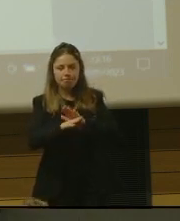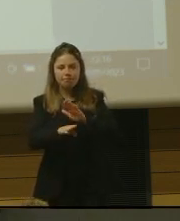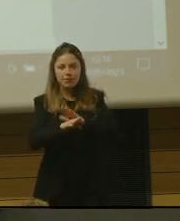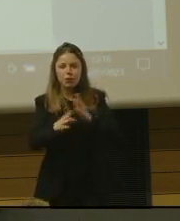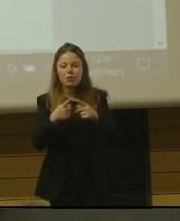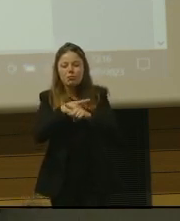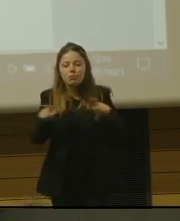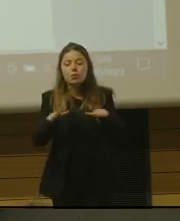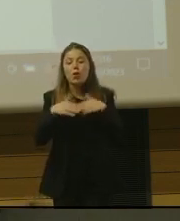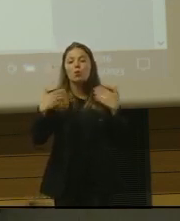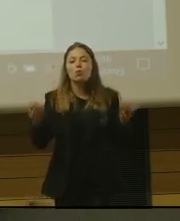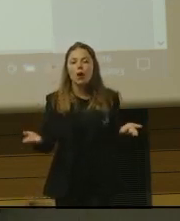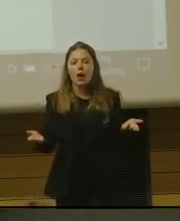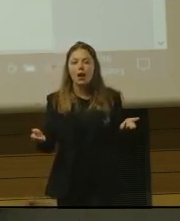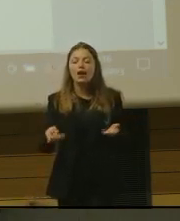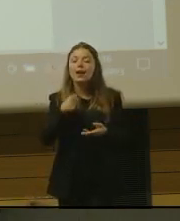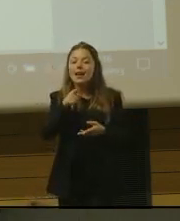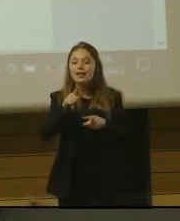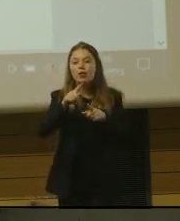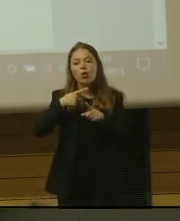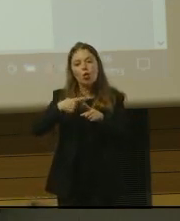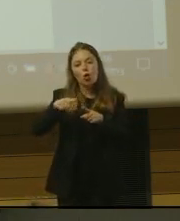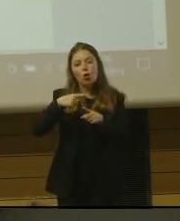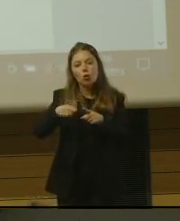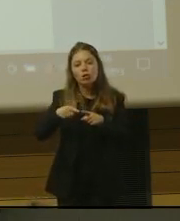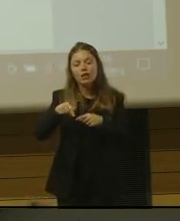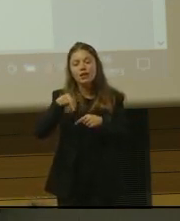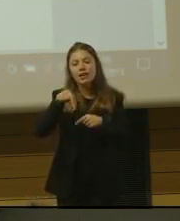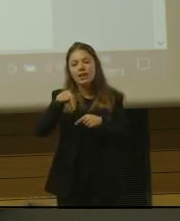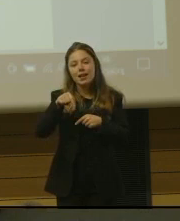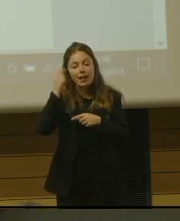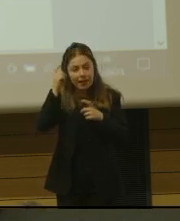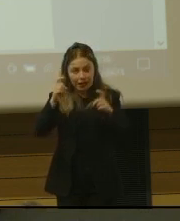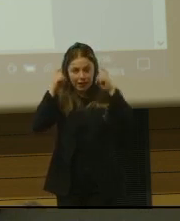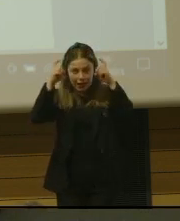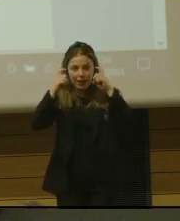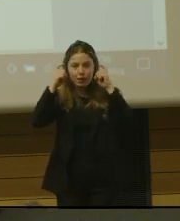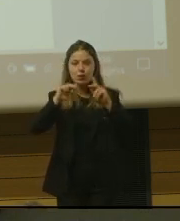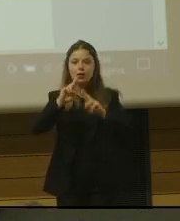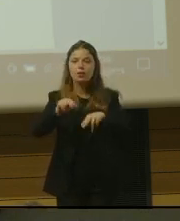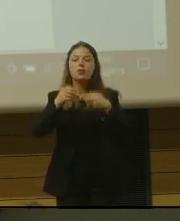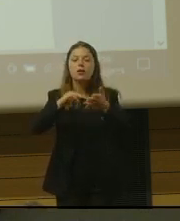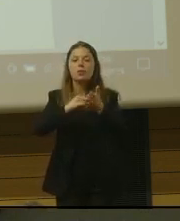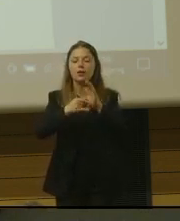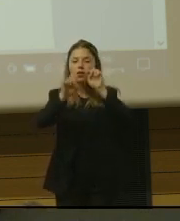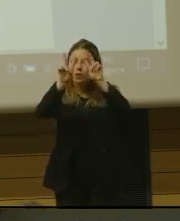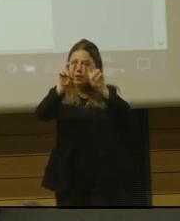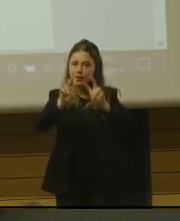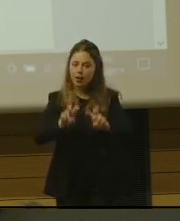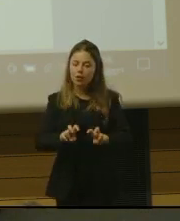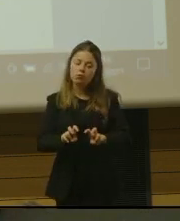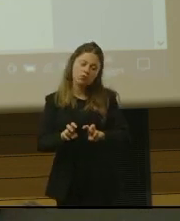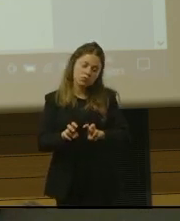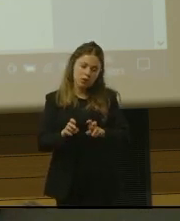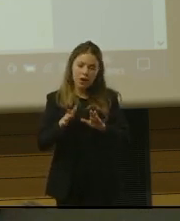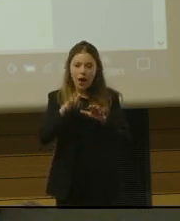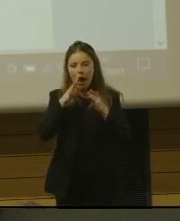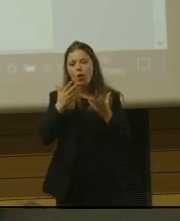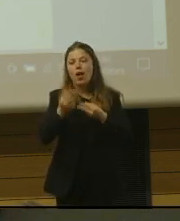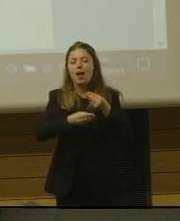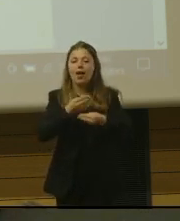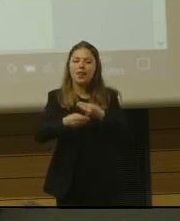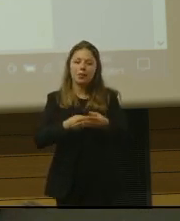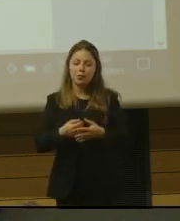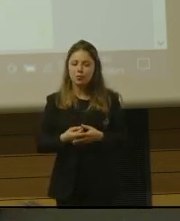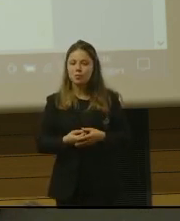les diferencia? Pues bueno, esa es otra de las cosas que trataremos de responder, ¿no? En el proyecto de investigación que estamos un poco pues, llevando